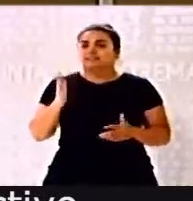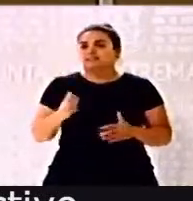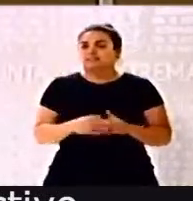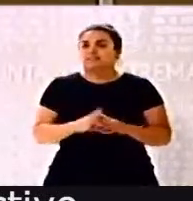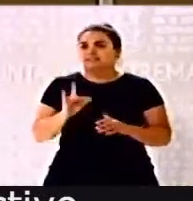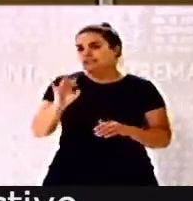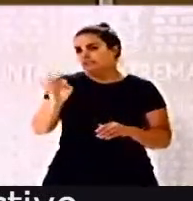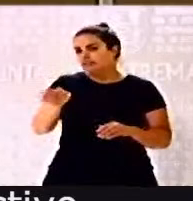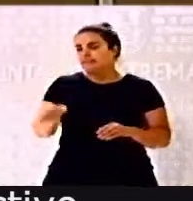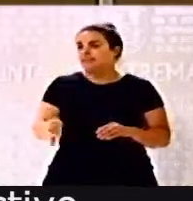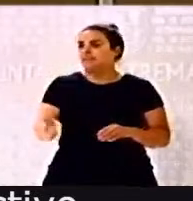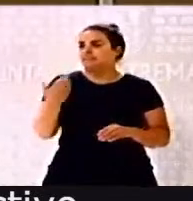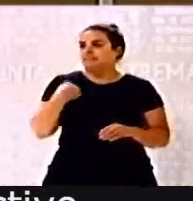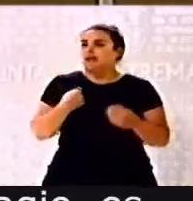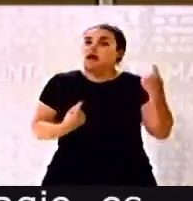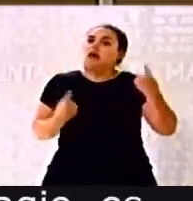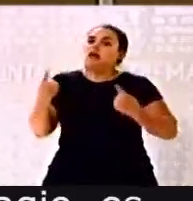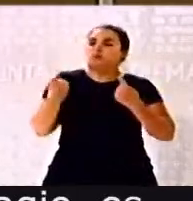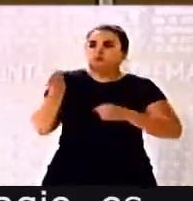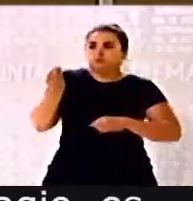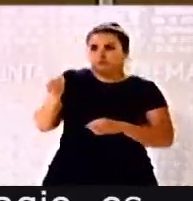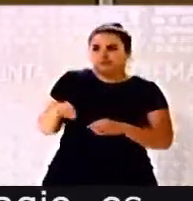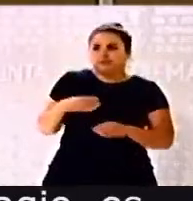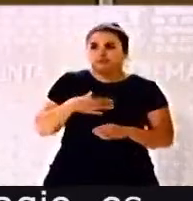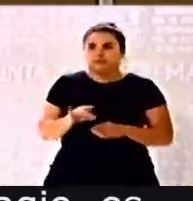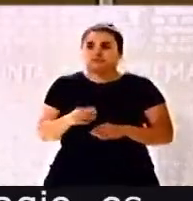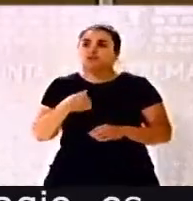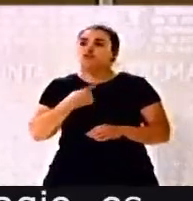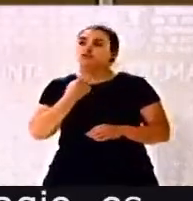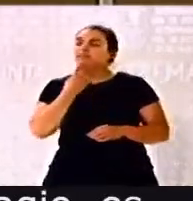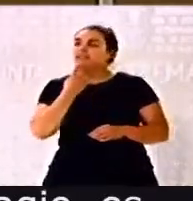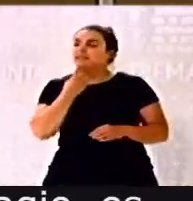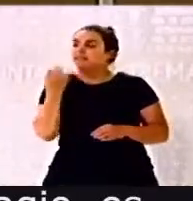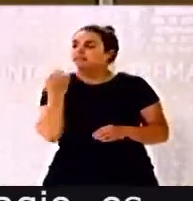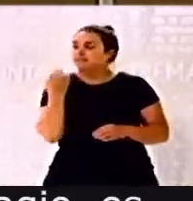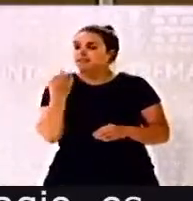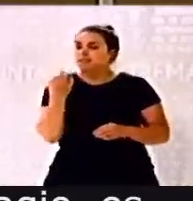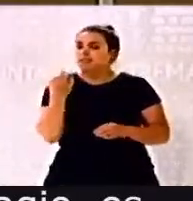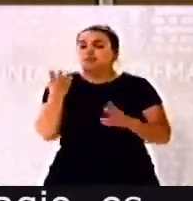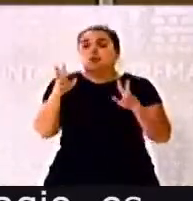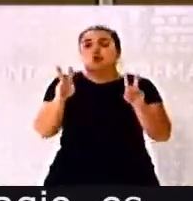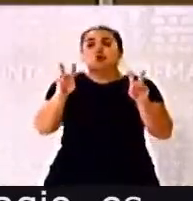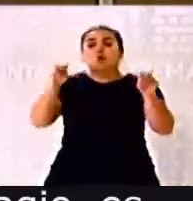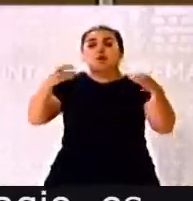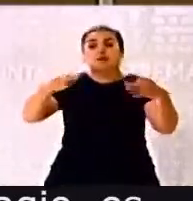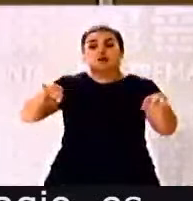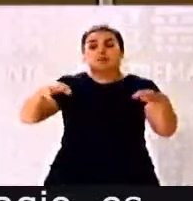cierto que se han podido dar algunos casos más. Le decía que en la nueva normalidad